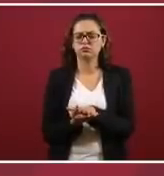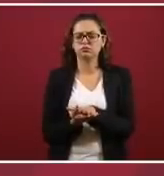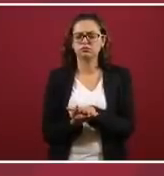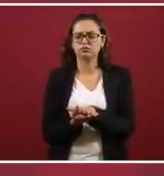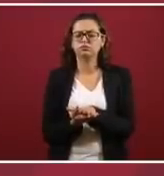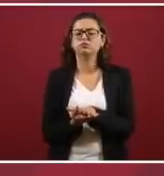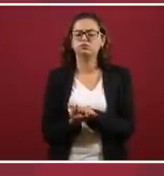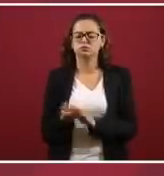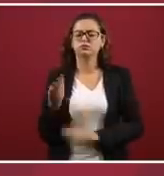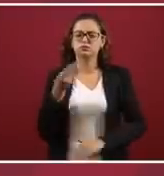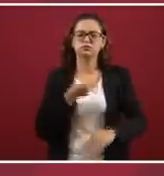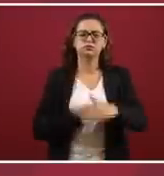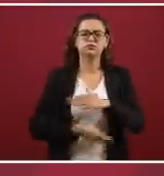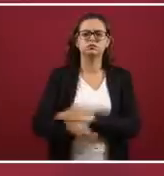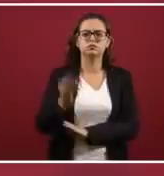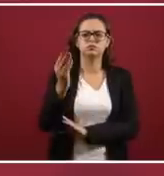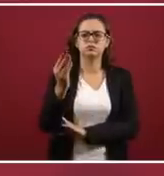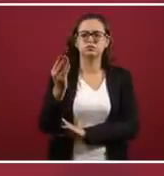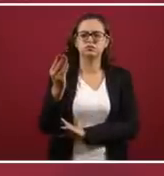instruyo